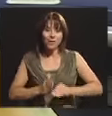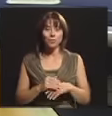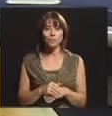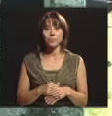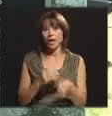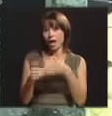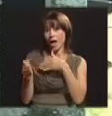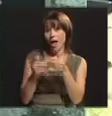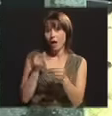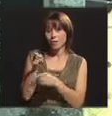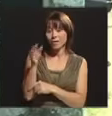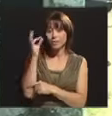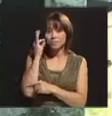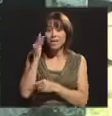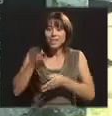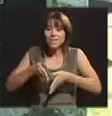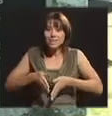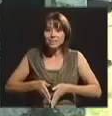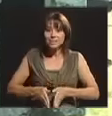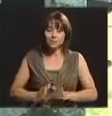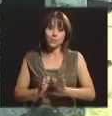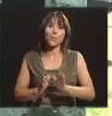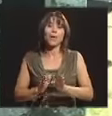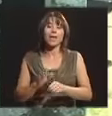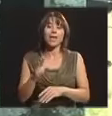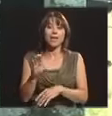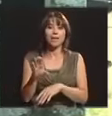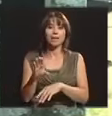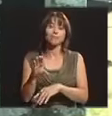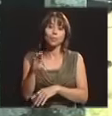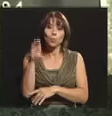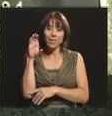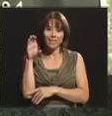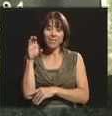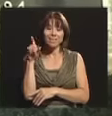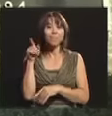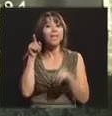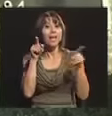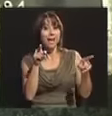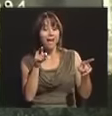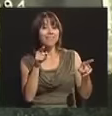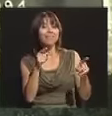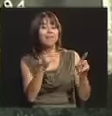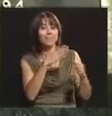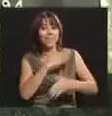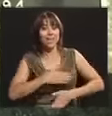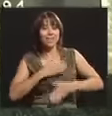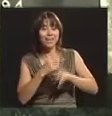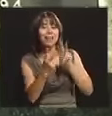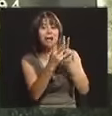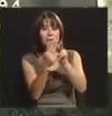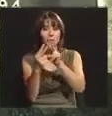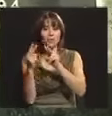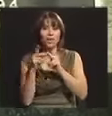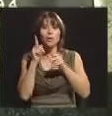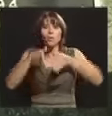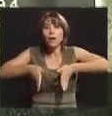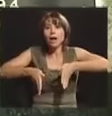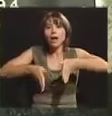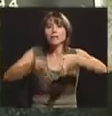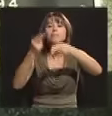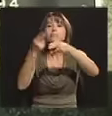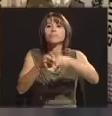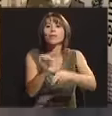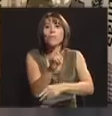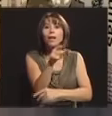parto verad Aunque Mario Eugenia Madrigal nació en curridabat en Atenas es tan conocida que una de las calles de esta ciudad